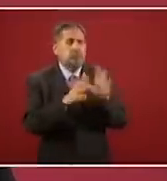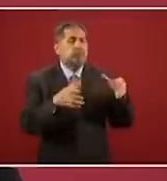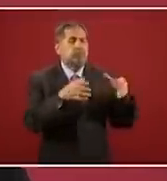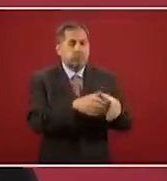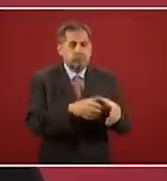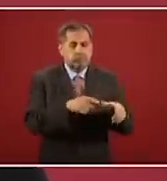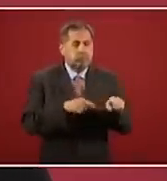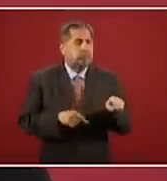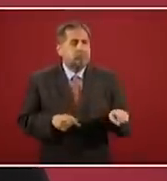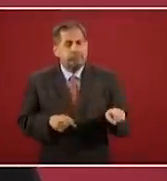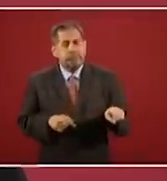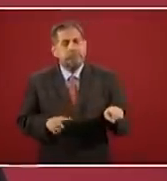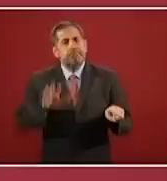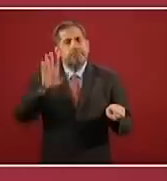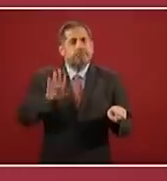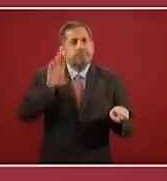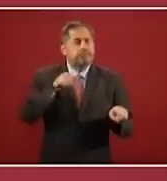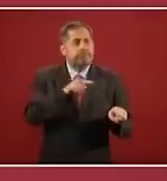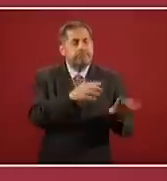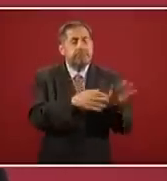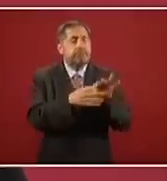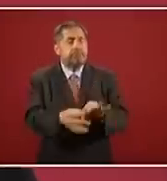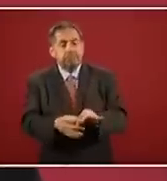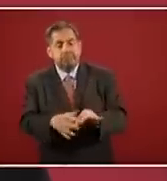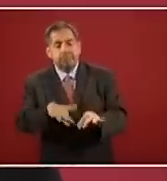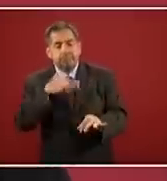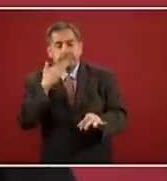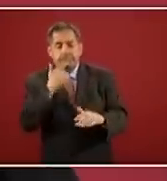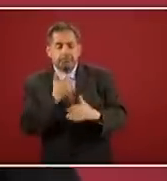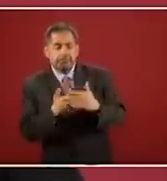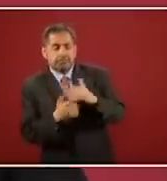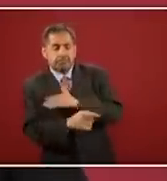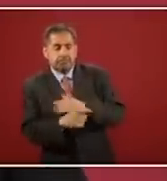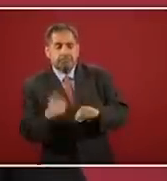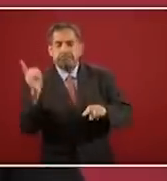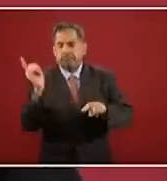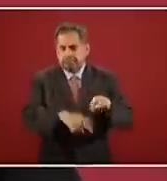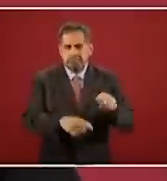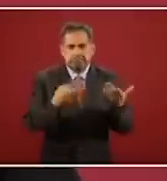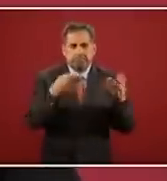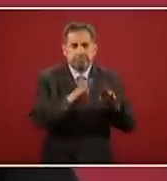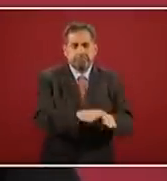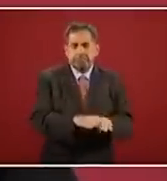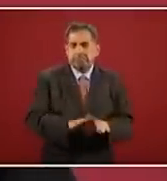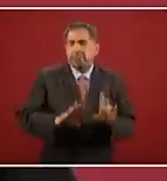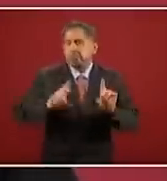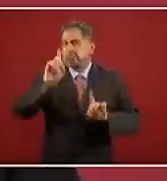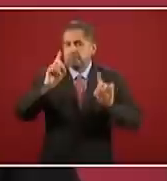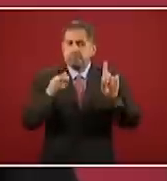están presuntamente involucradas con un caso de lavado de dinero, tendrán esa característica de ser presuntas